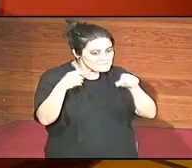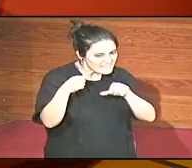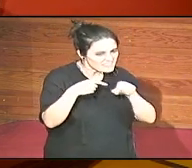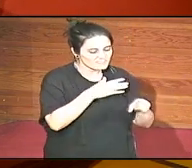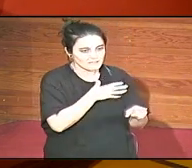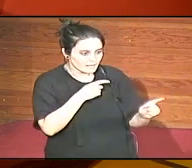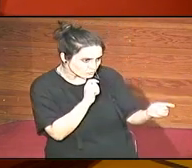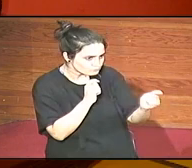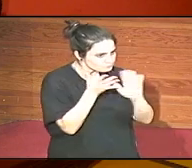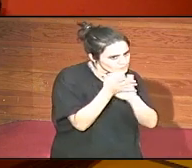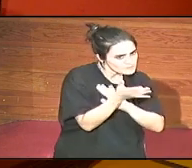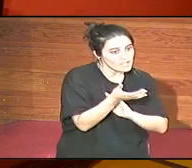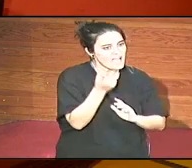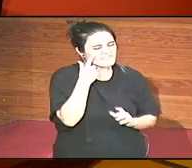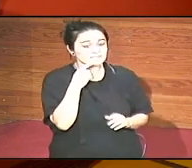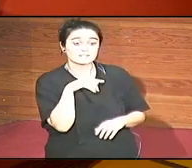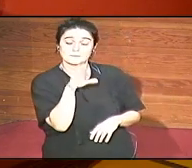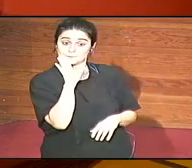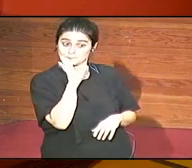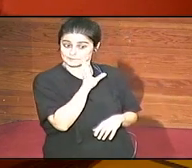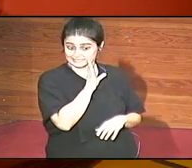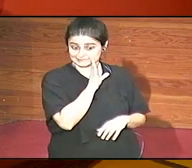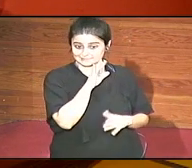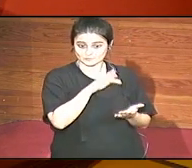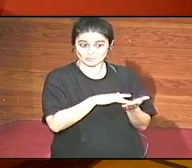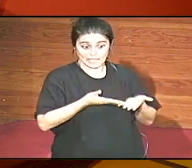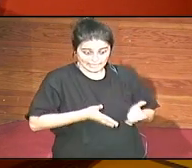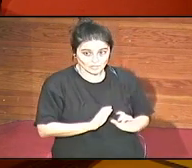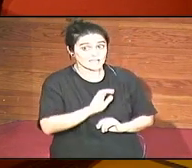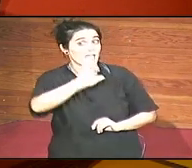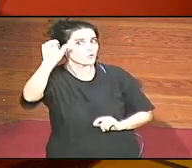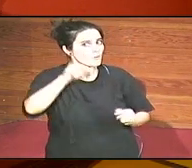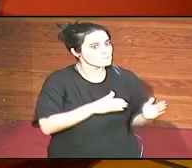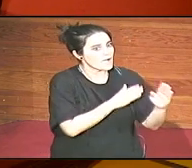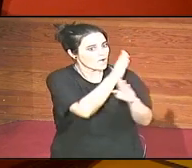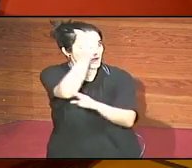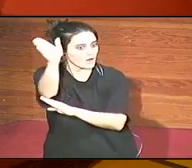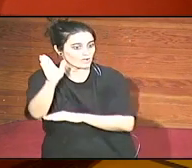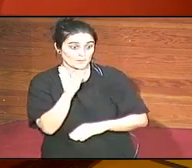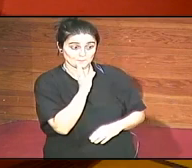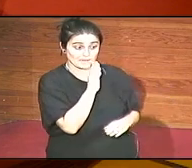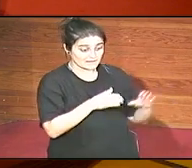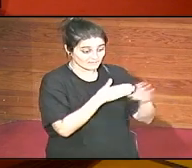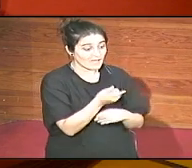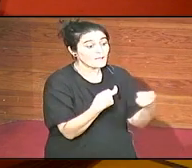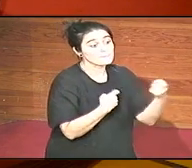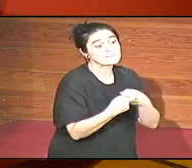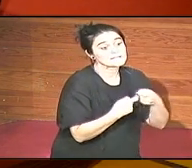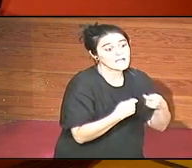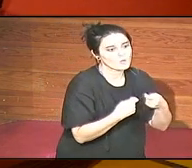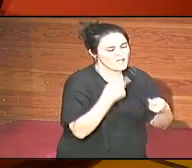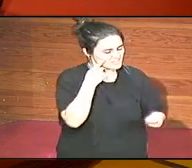cómo se sienten las madres que tienen a sus hijos en europa cuando llegan al mercado y les empiezan a criticar